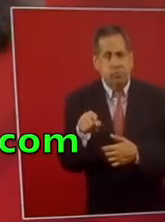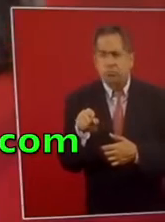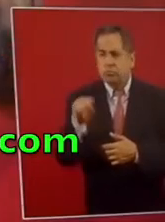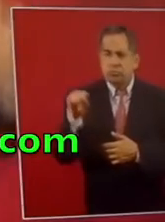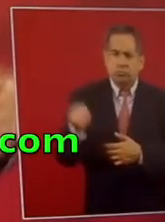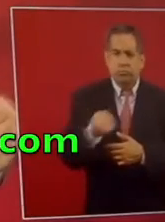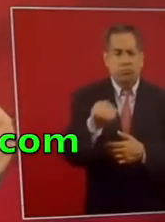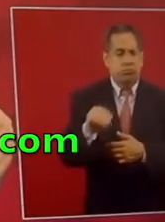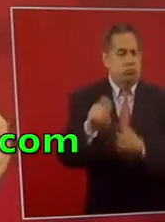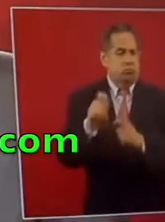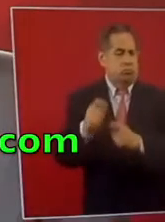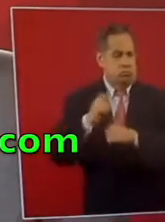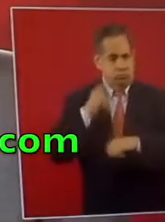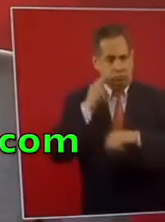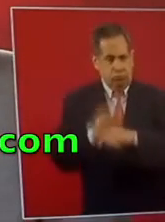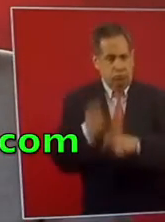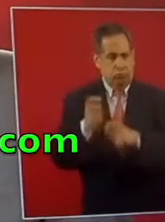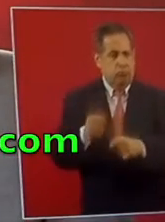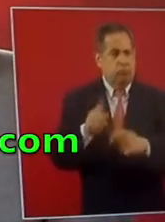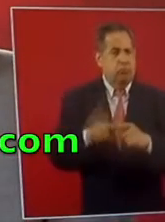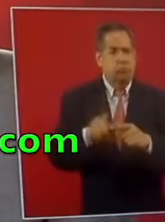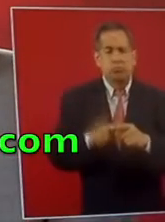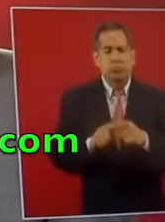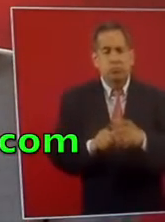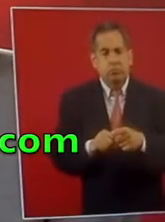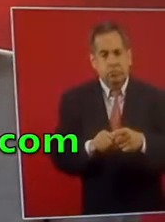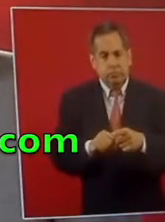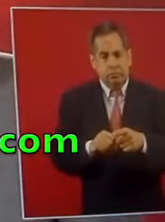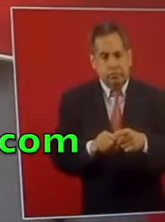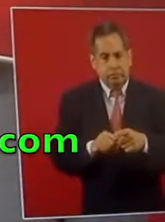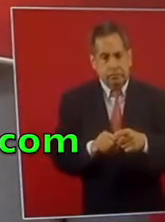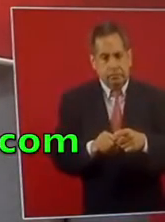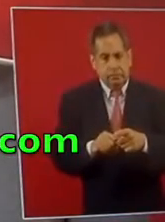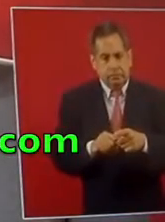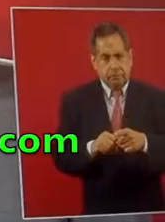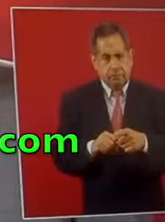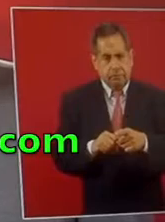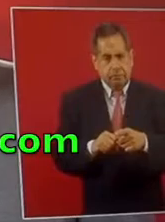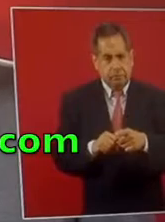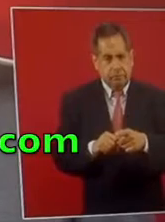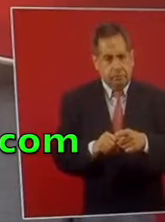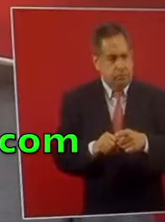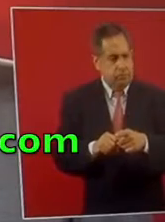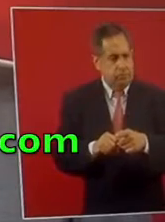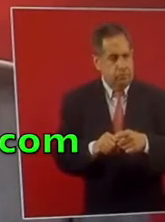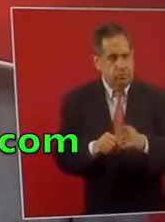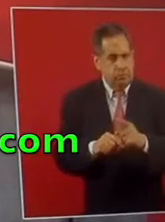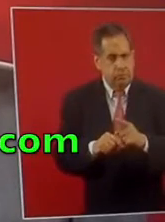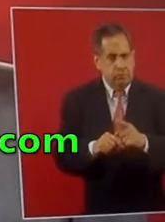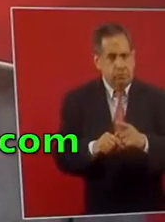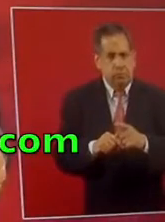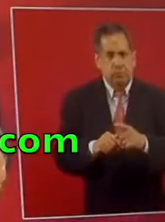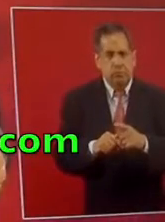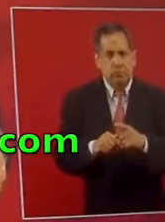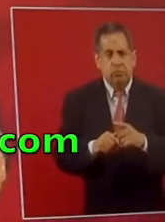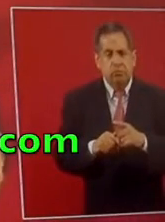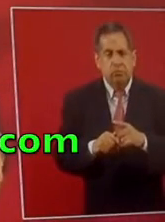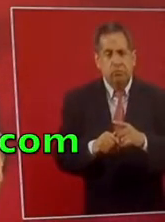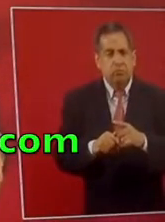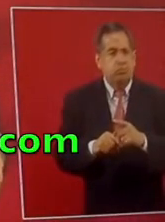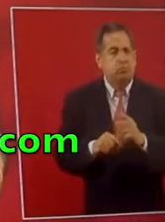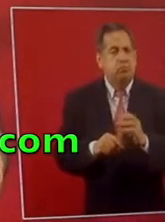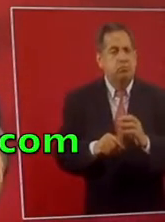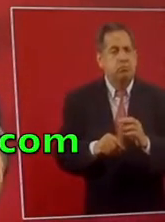bien, licenciado Germán Villafuerte. ¿Algo que desee usted agregar, abogado? Pues darle las gracias a los